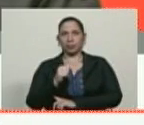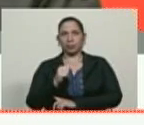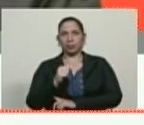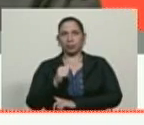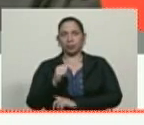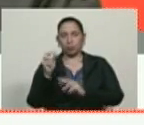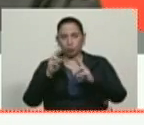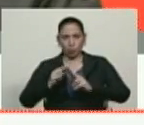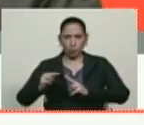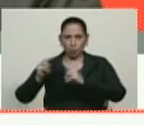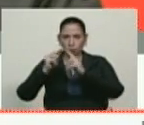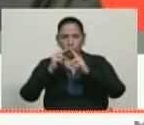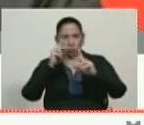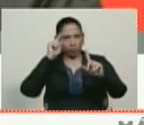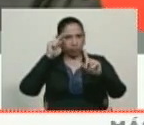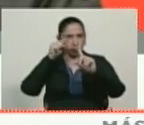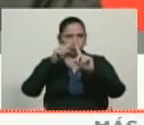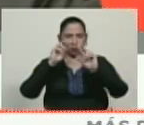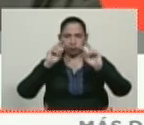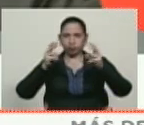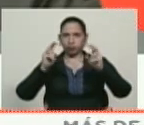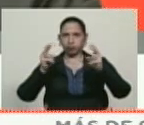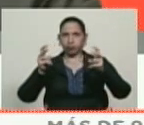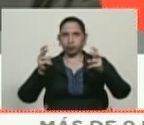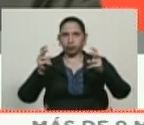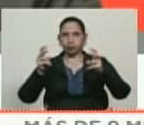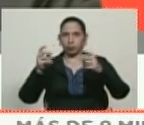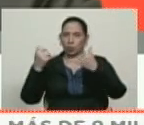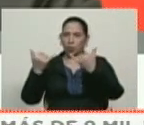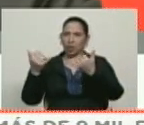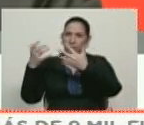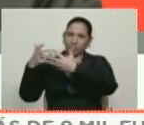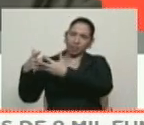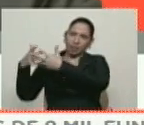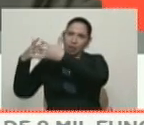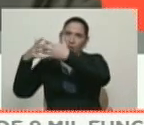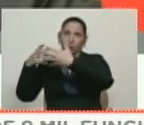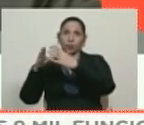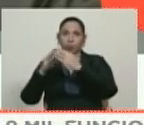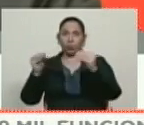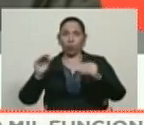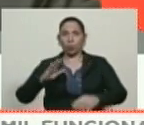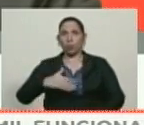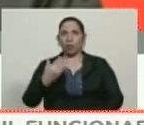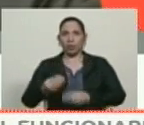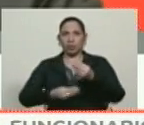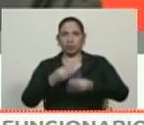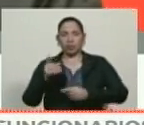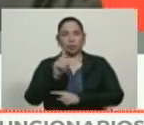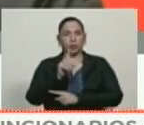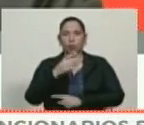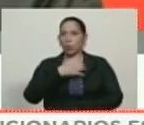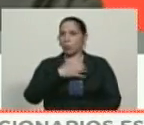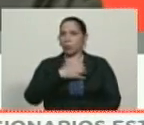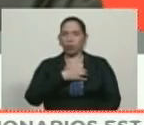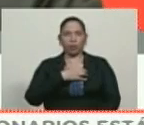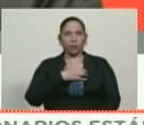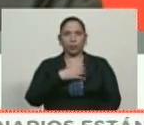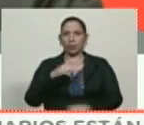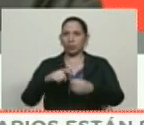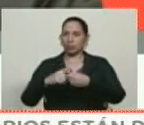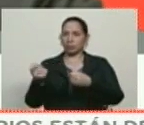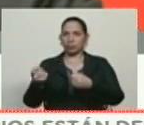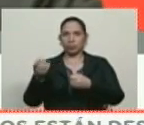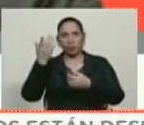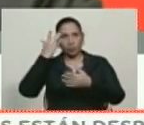conociendo los enfoques modernos de los Estados Unidos, todo es posible. Y no podemos descartar una